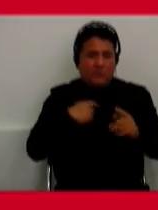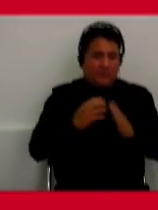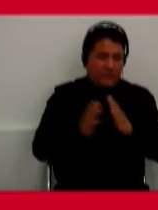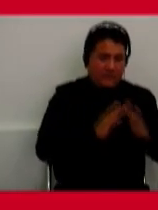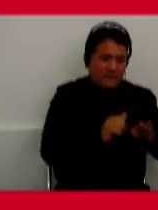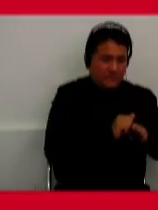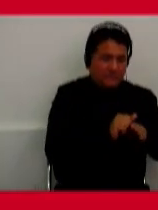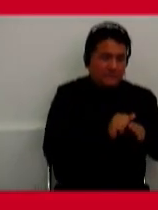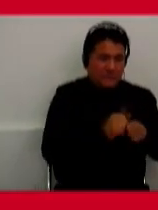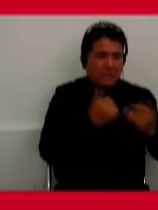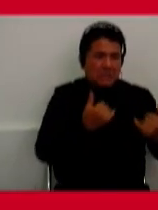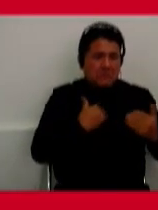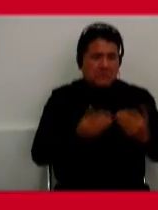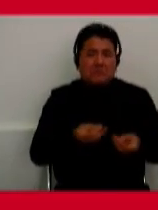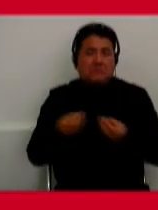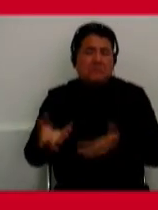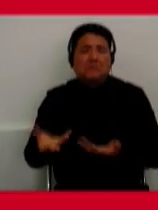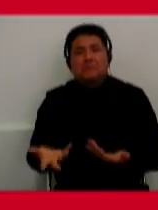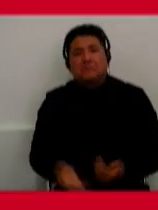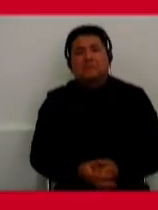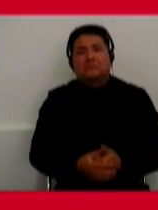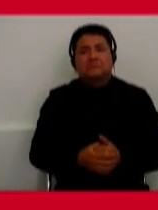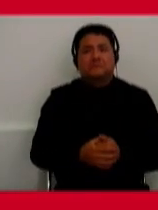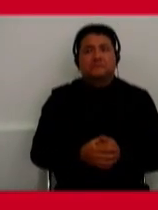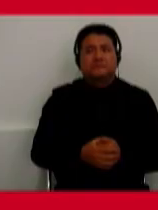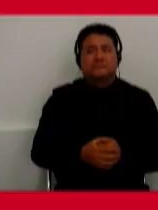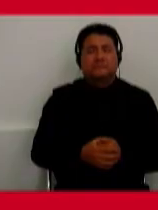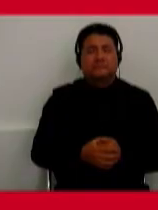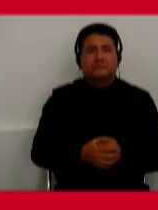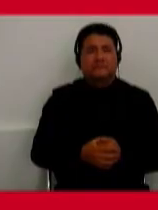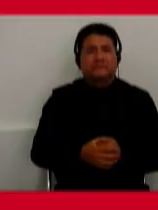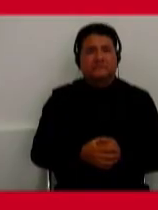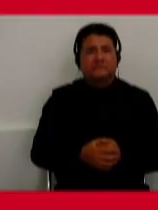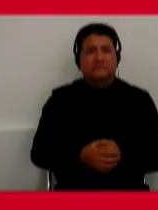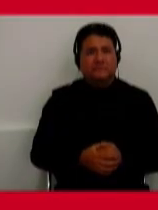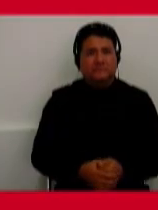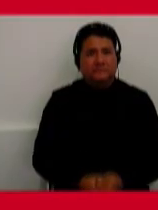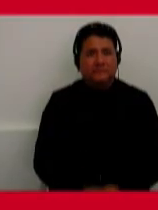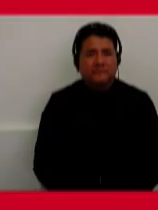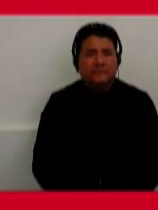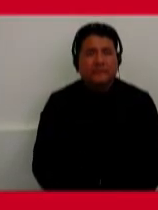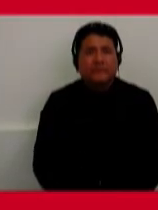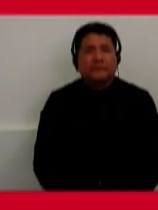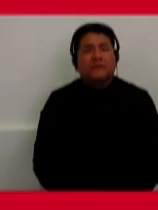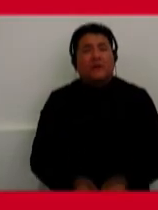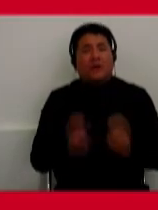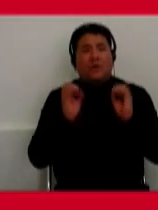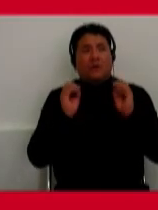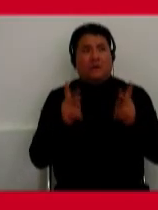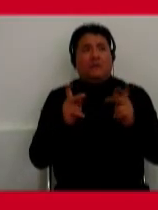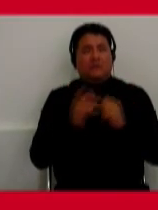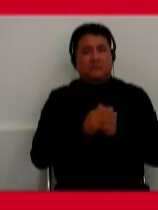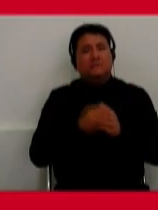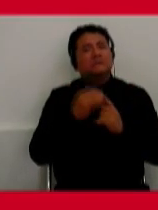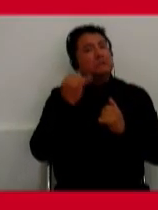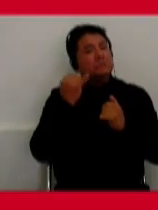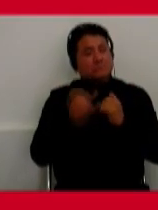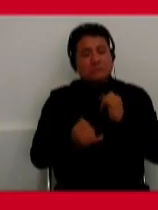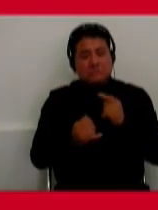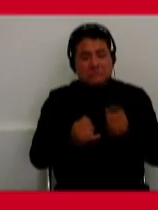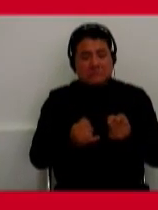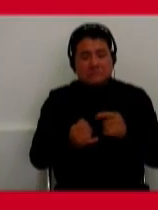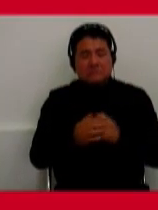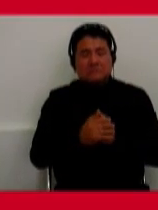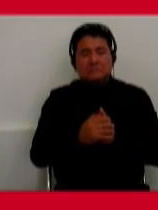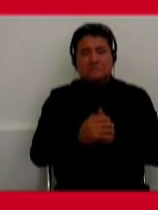tener esta herramienta y ver cuán robusta puede ser la mina, ¿no? ¿Ok? Como conclusiones finales, vemos